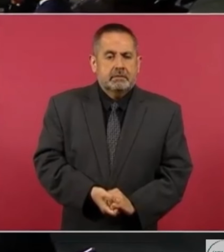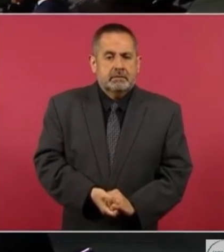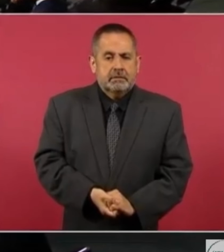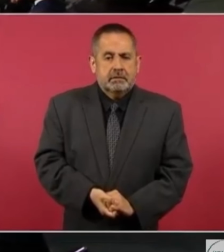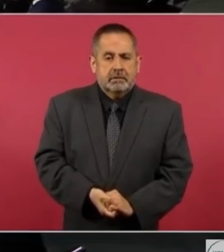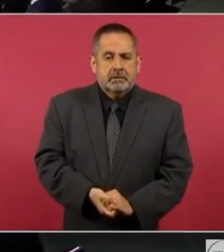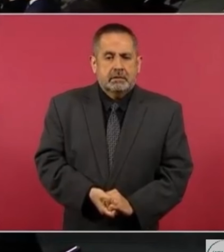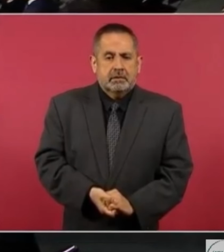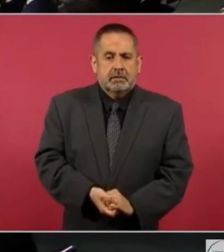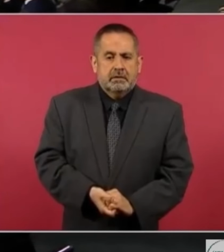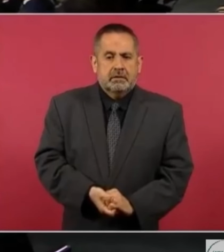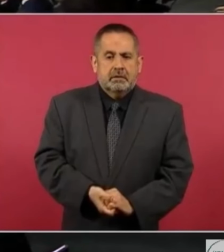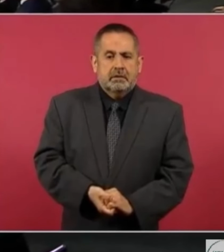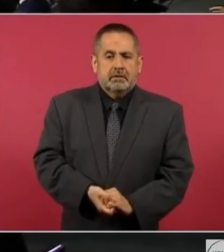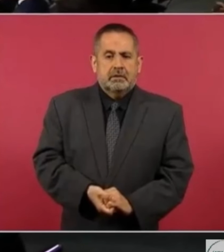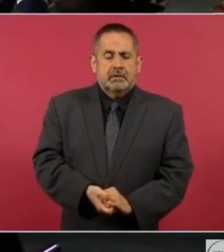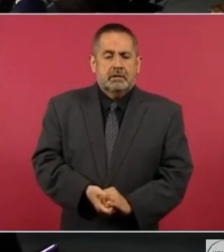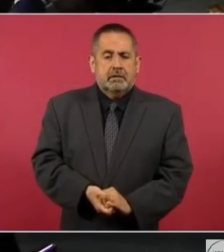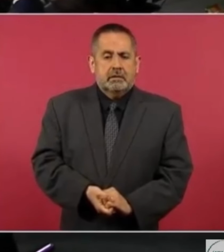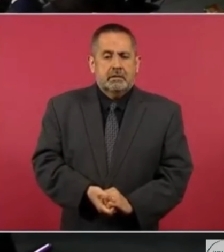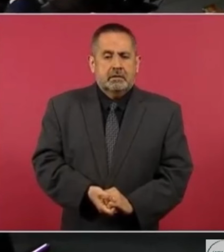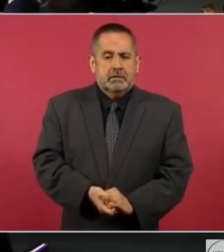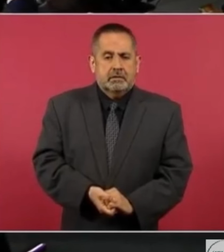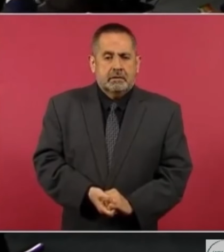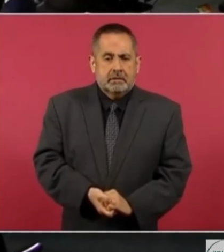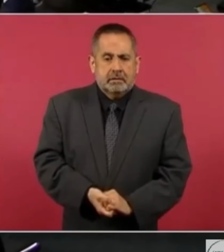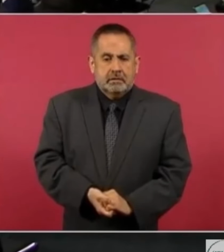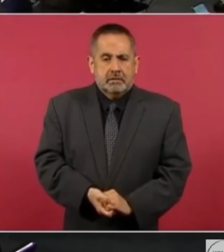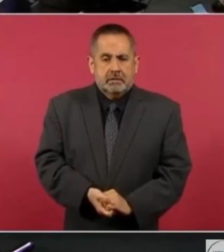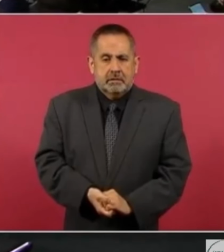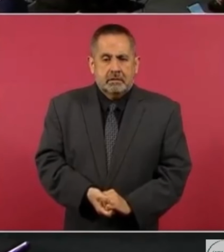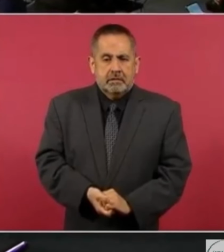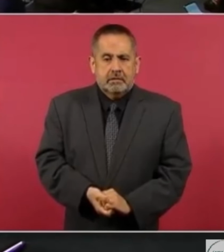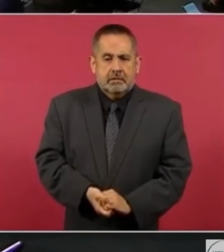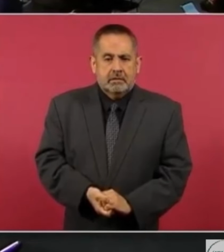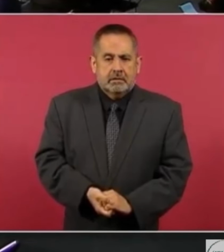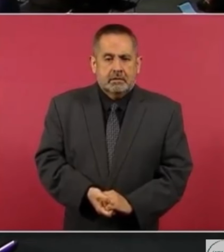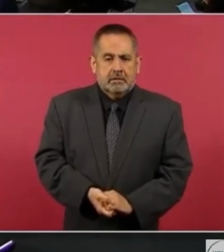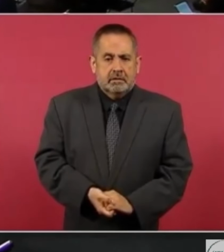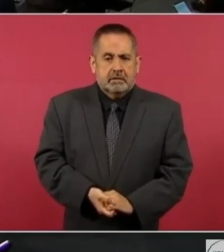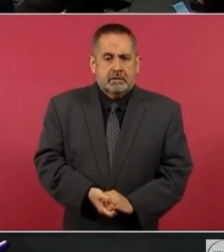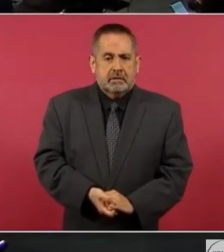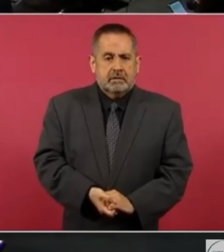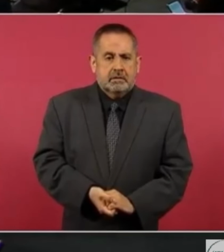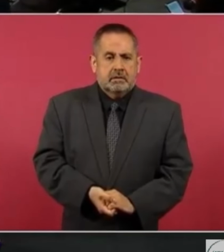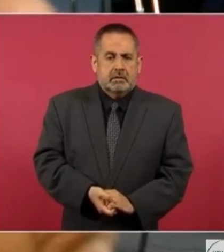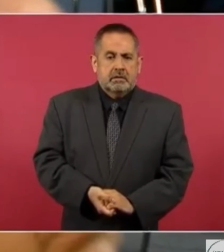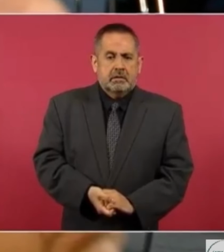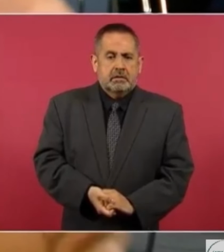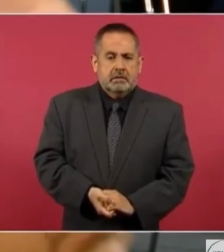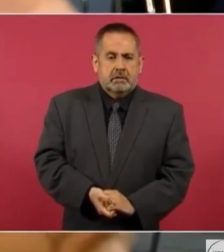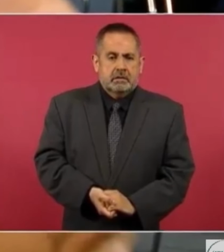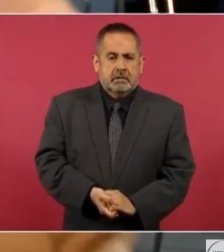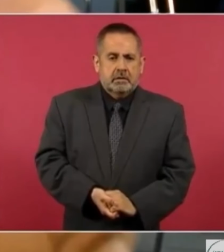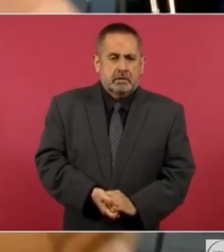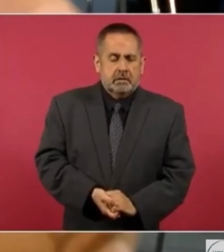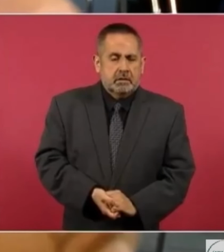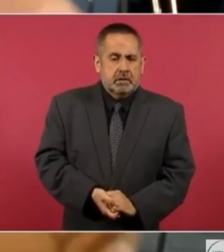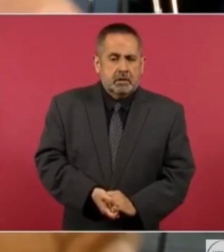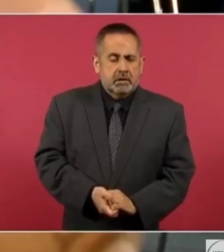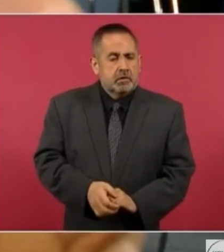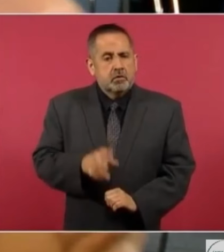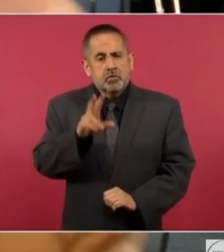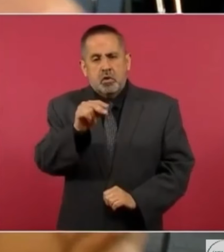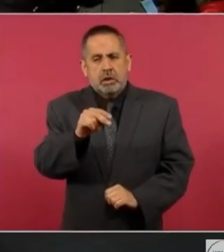mencionando, que es una vacuna altamente efectiva, pero carece de algunas cuestiones. Sí. Hay desconfianza aquí en la población. Bueno, no es que